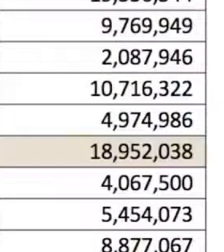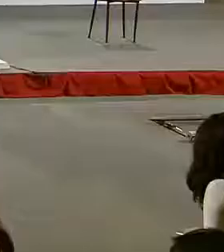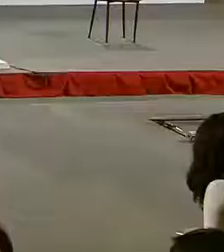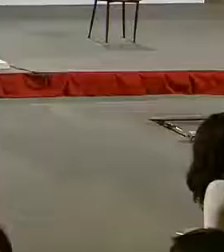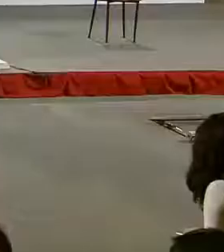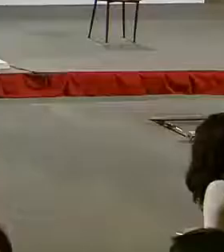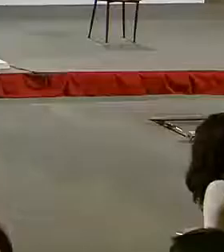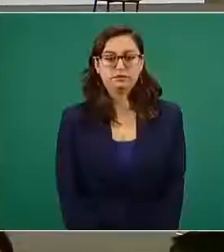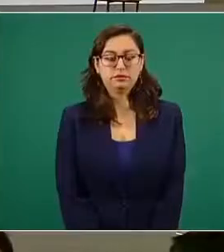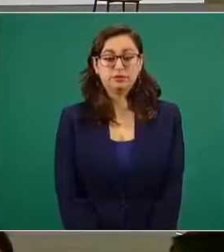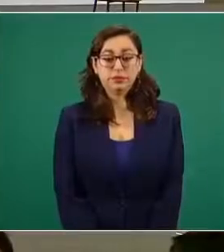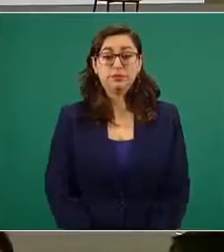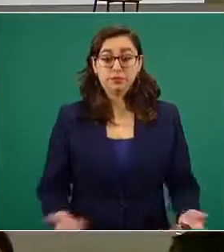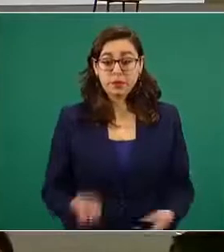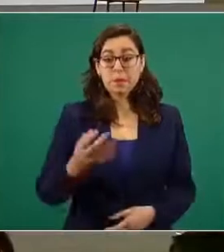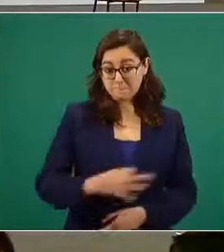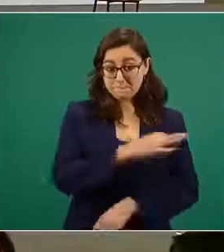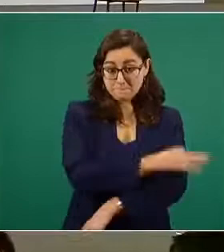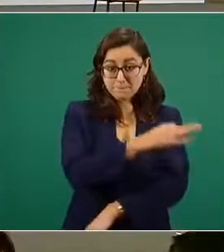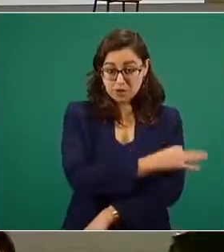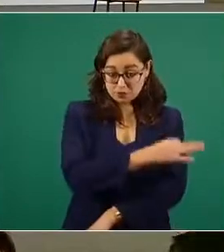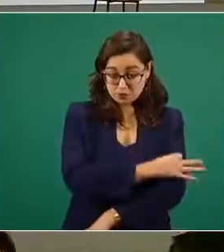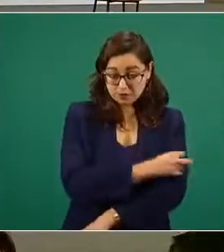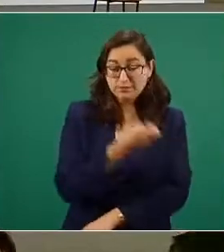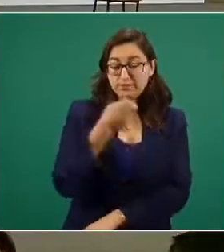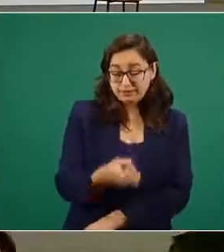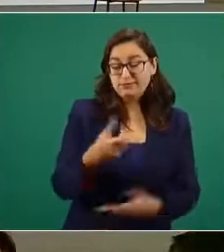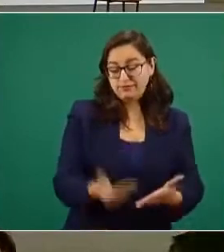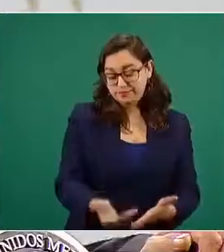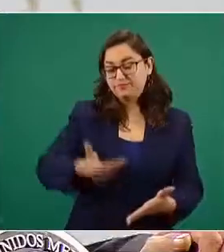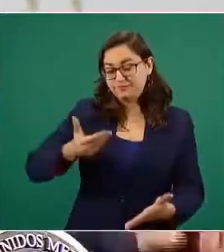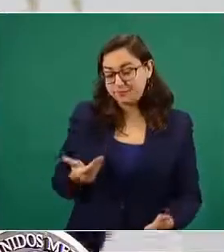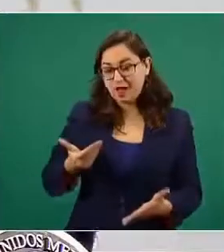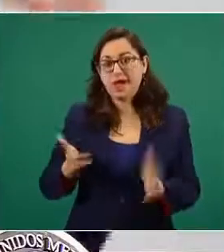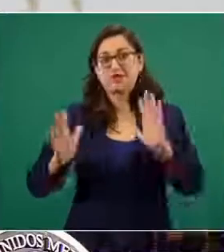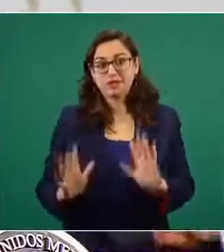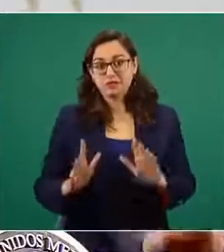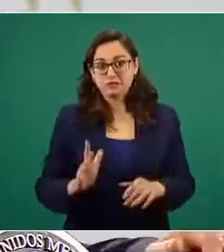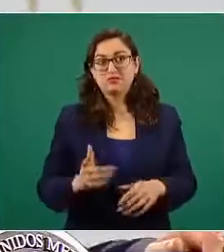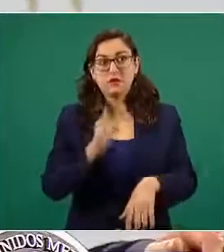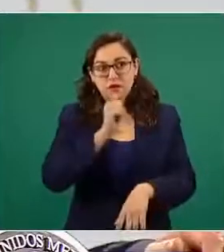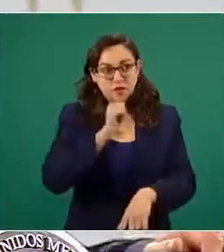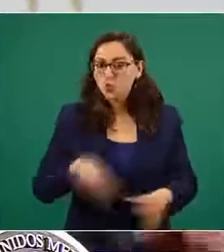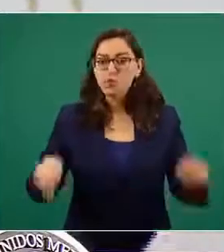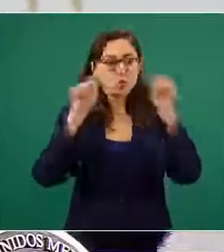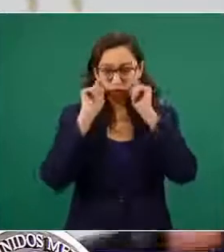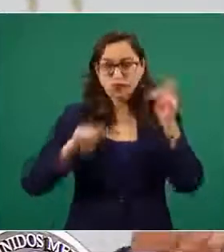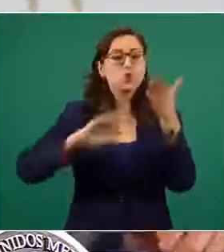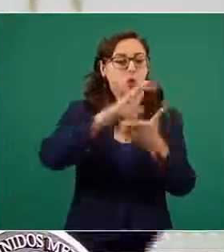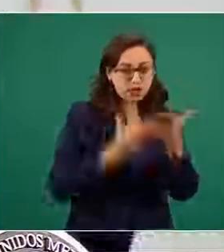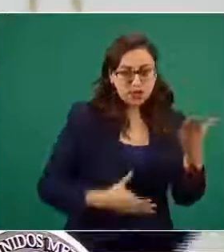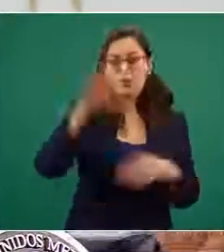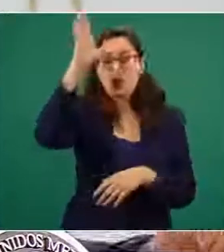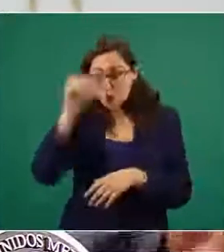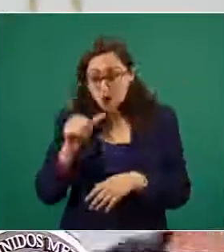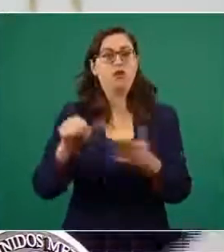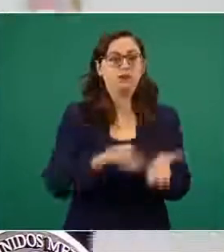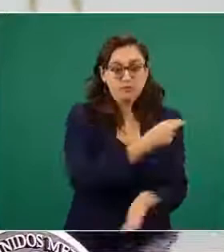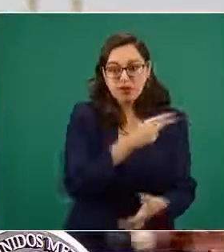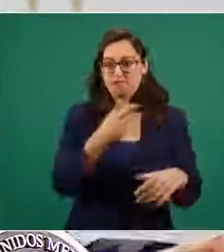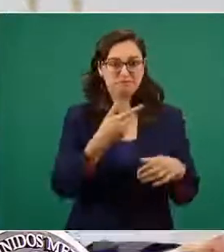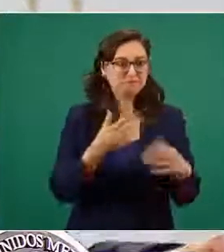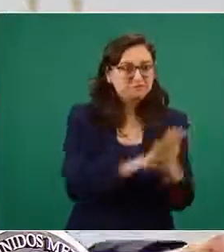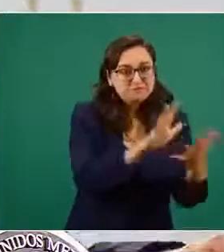a que aparecieran las vacunas, de tener una actividad muy importante de búsqueda de vacunas, de establecer convenios, luego precontratos, luego contratos,